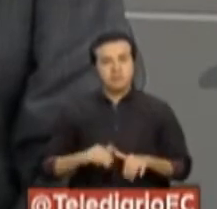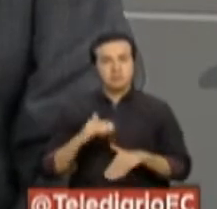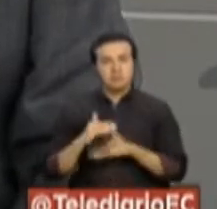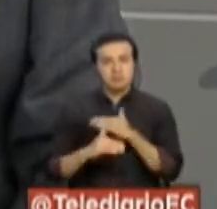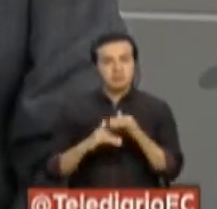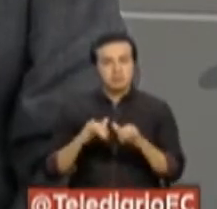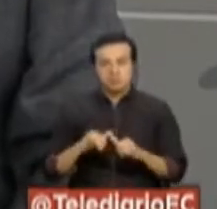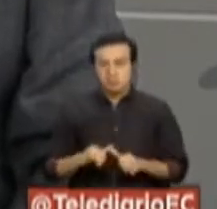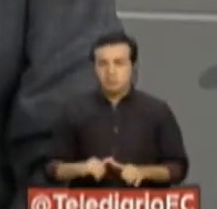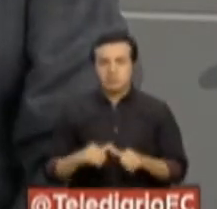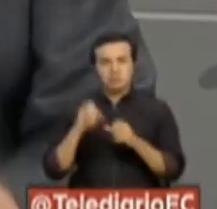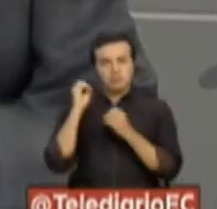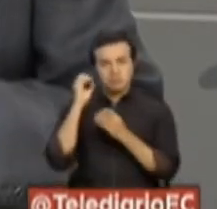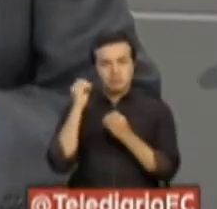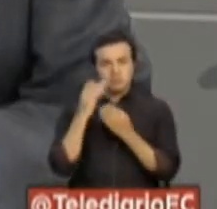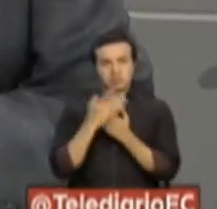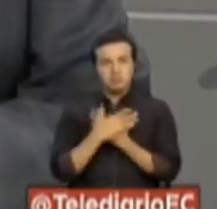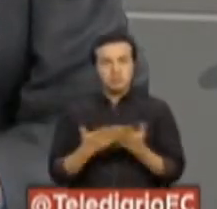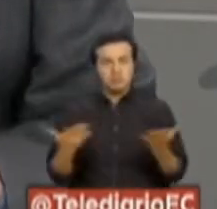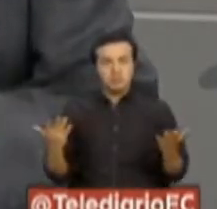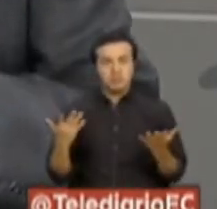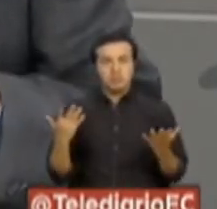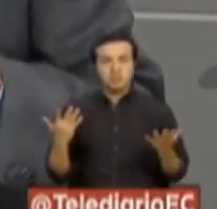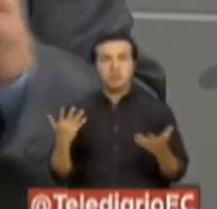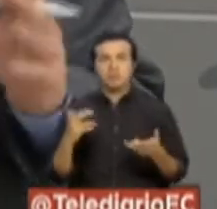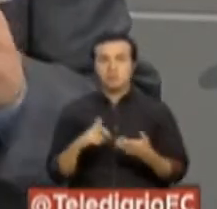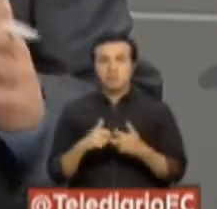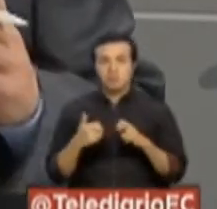y en evolución esta información.